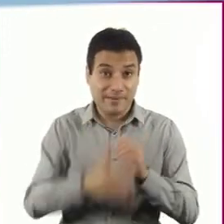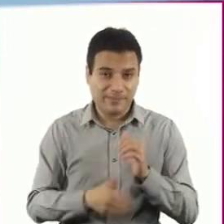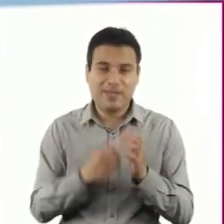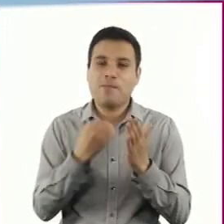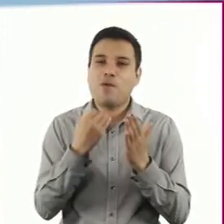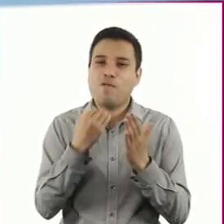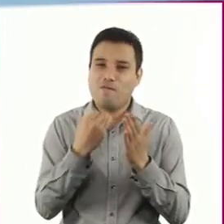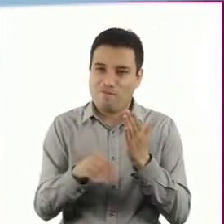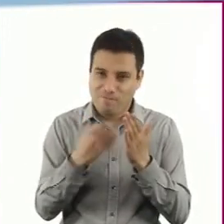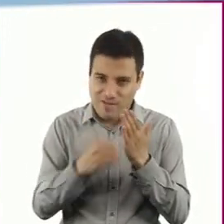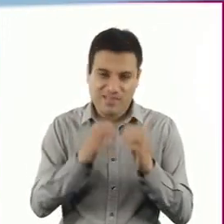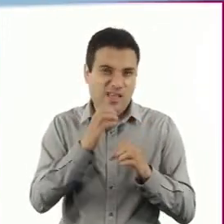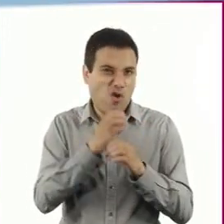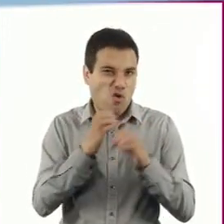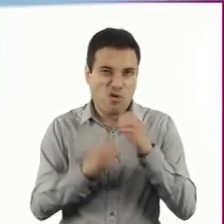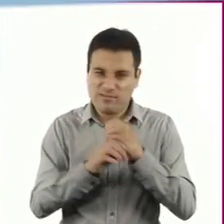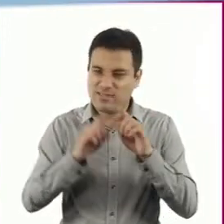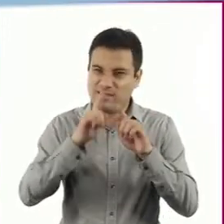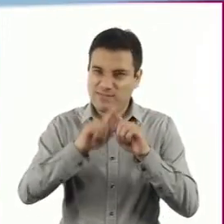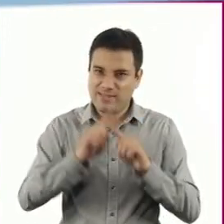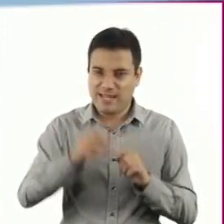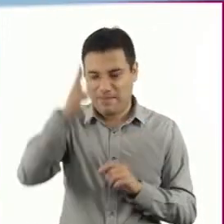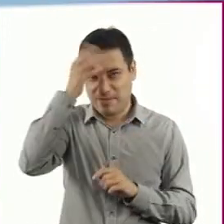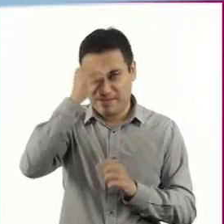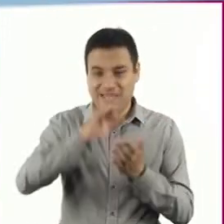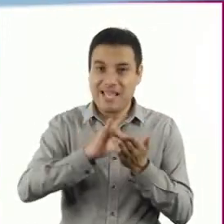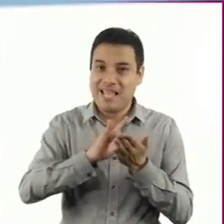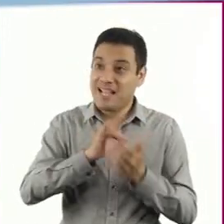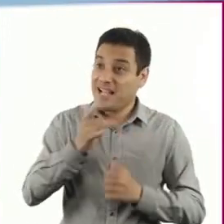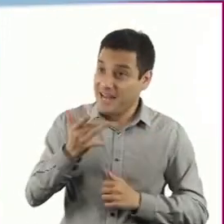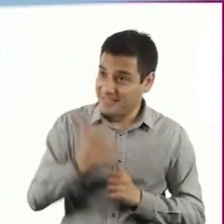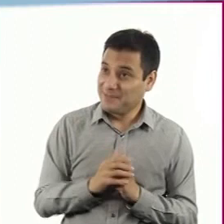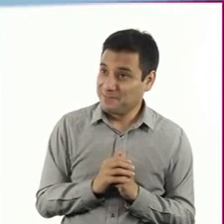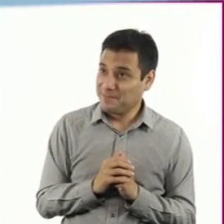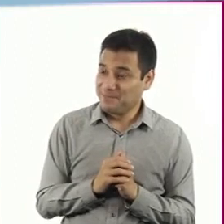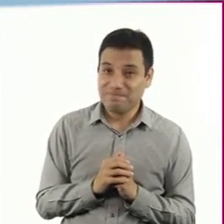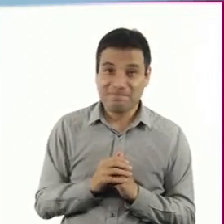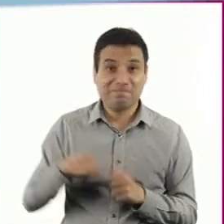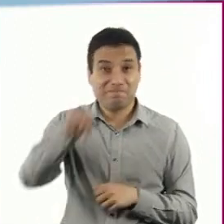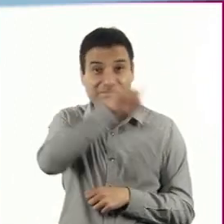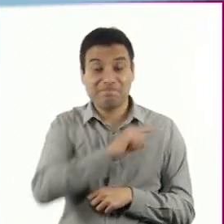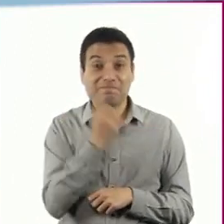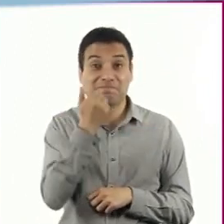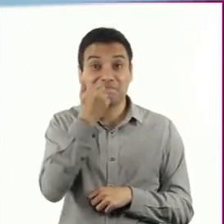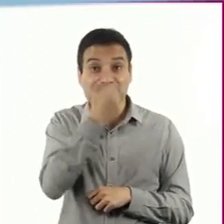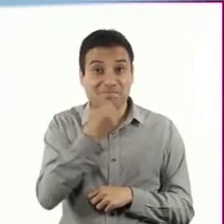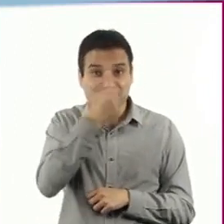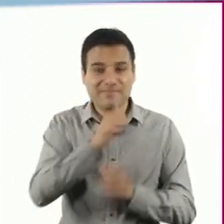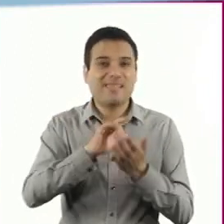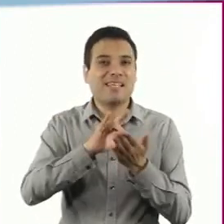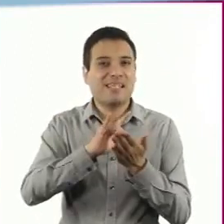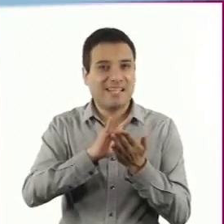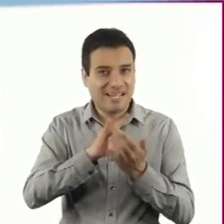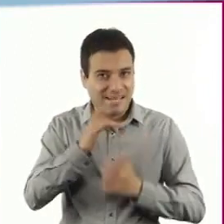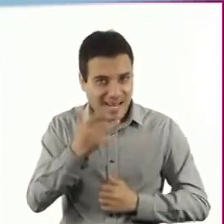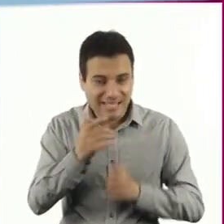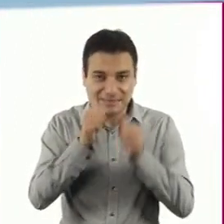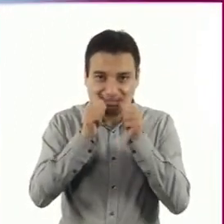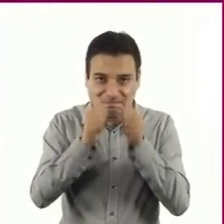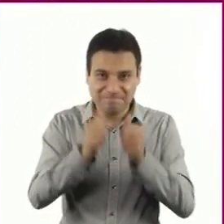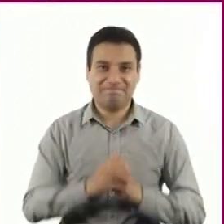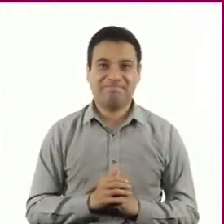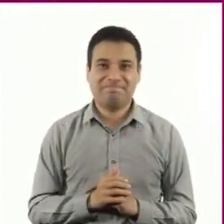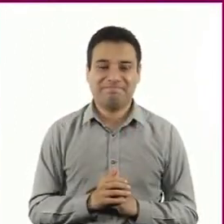queda mucho por explorar y descubrir. Muchas gracias, Leslie. Y a cada una y a cada uno de ustedes, gracias por seguirnos desde